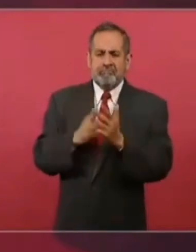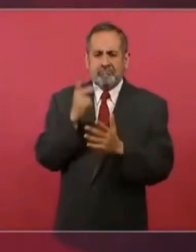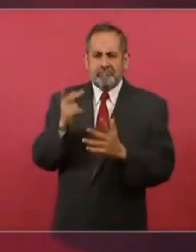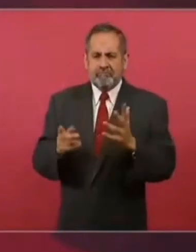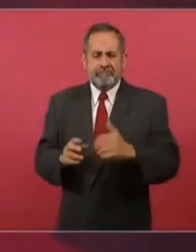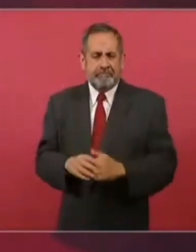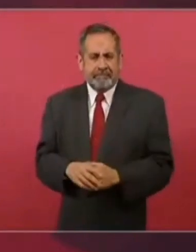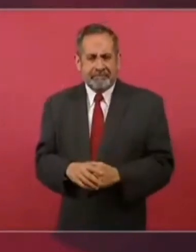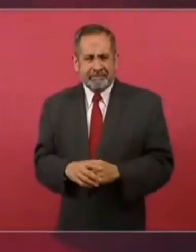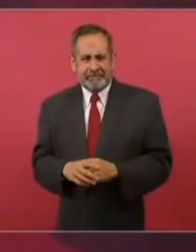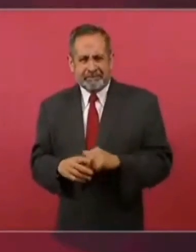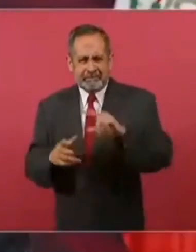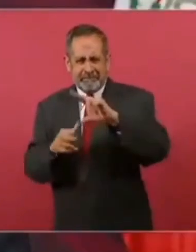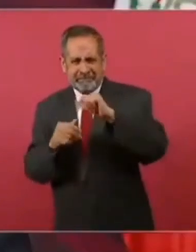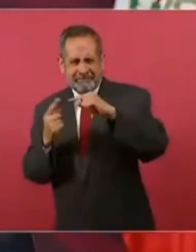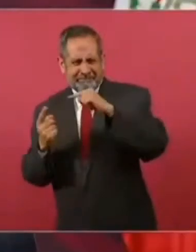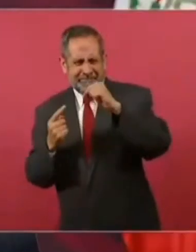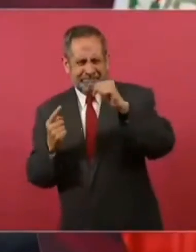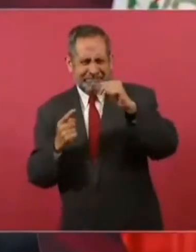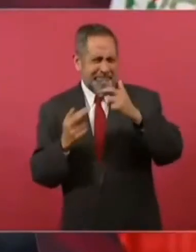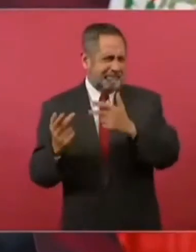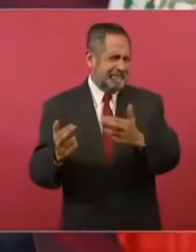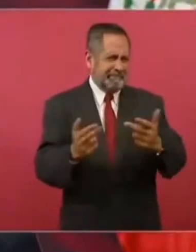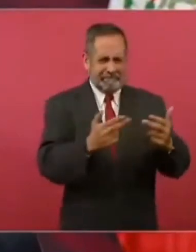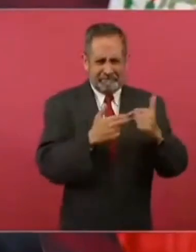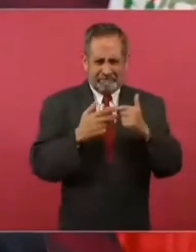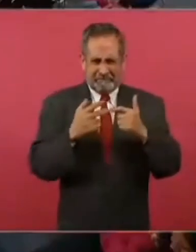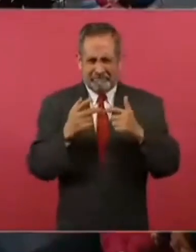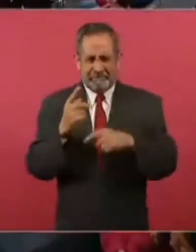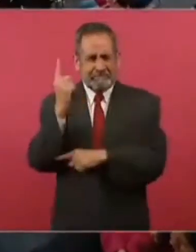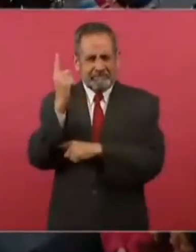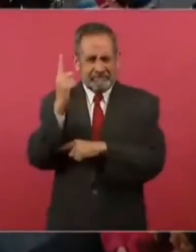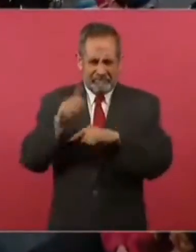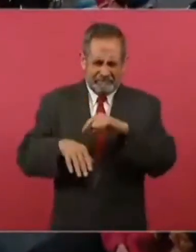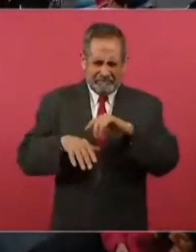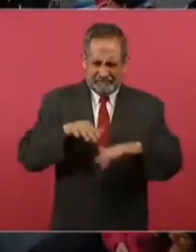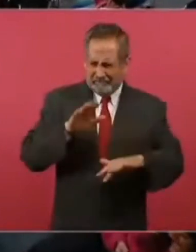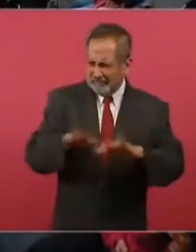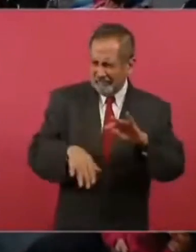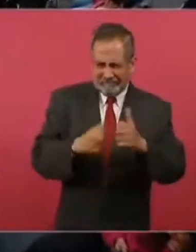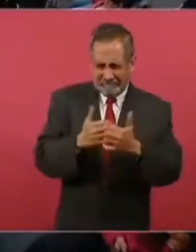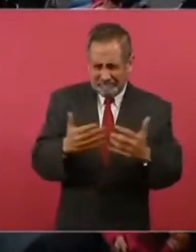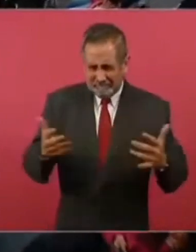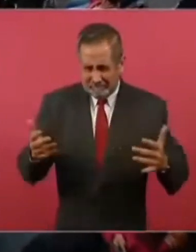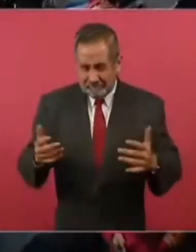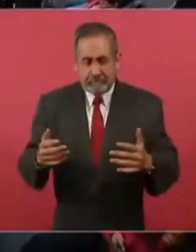después de un huracán tira todos los postes